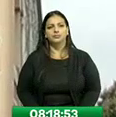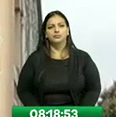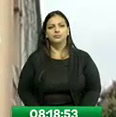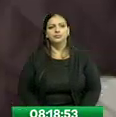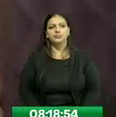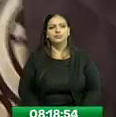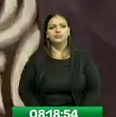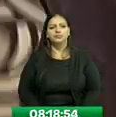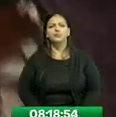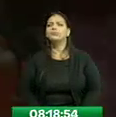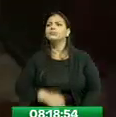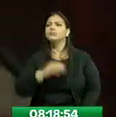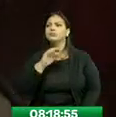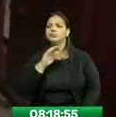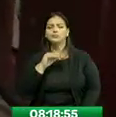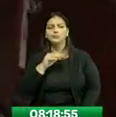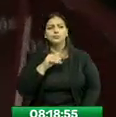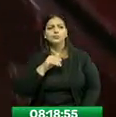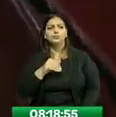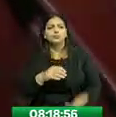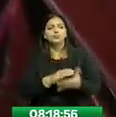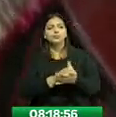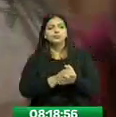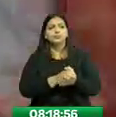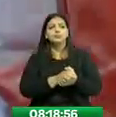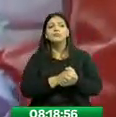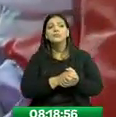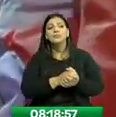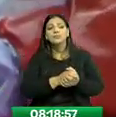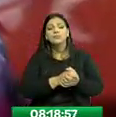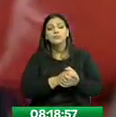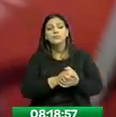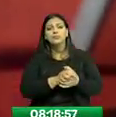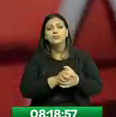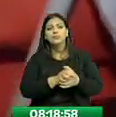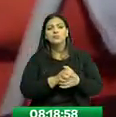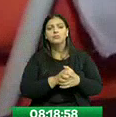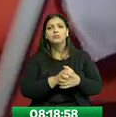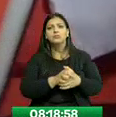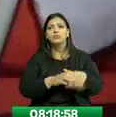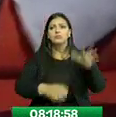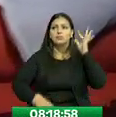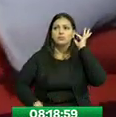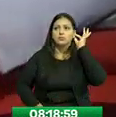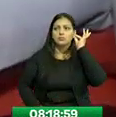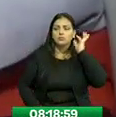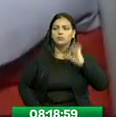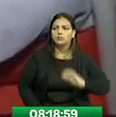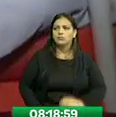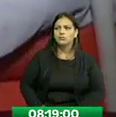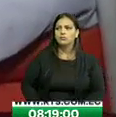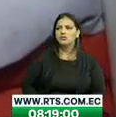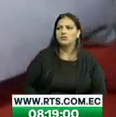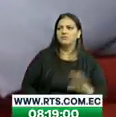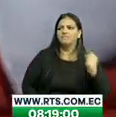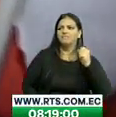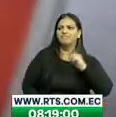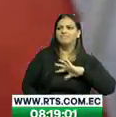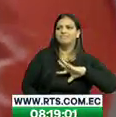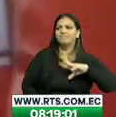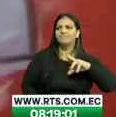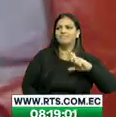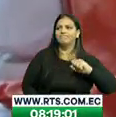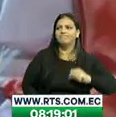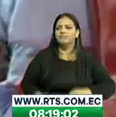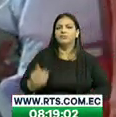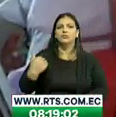con la pistola, el otro señor con un cuchillo. Ya mi esposa se da cuenta que era un robo, pues ella sale a verme y lo veo un tipo